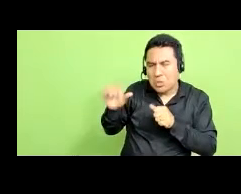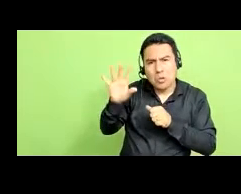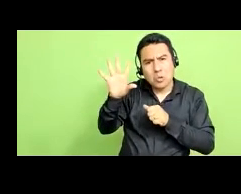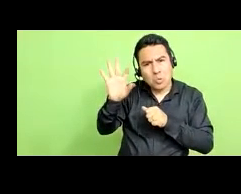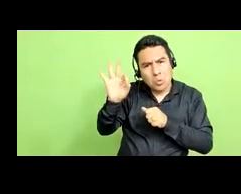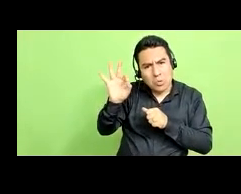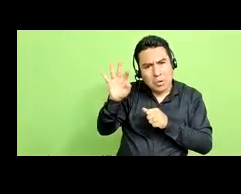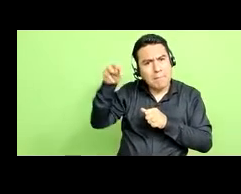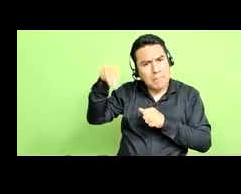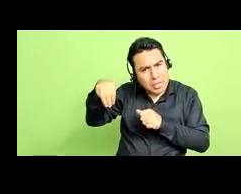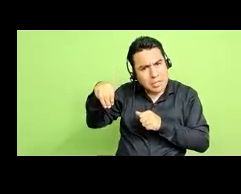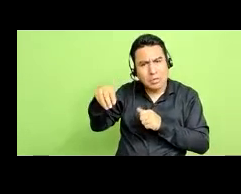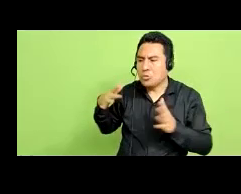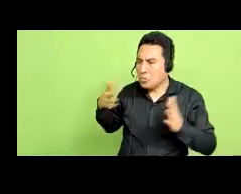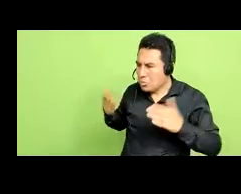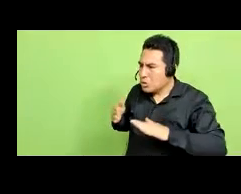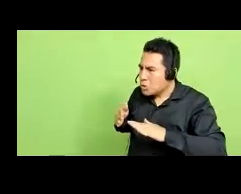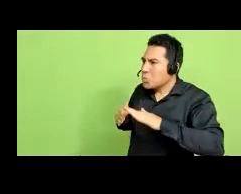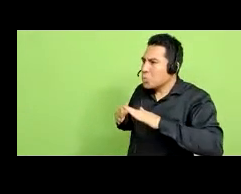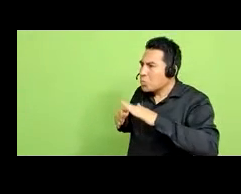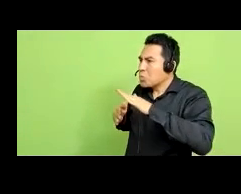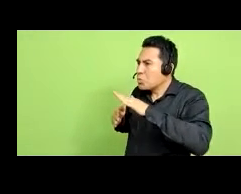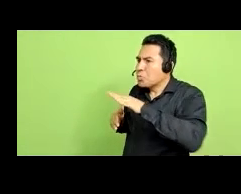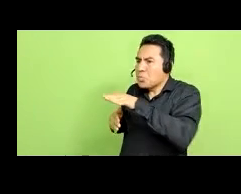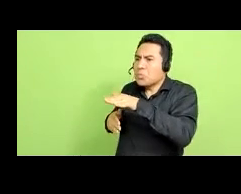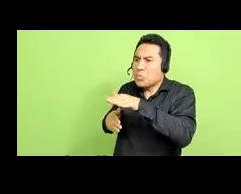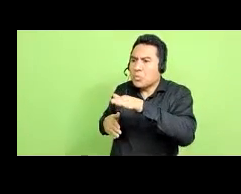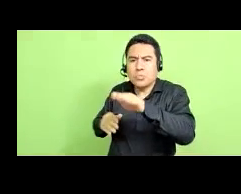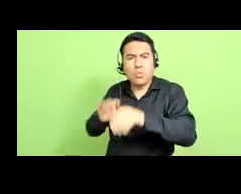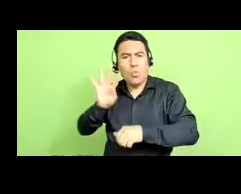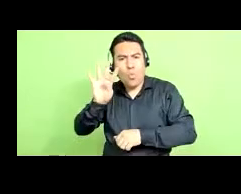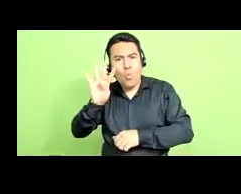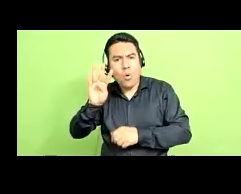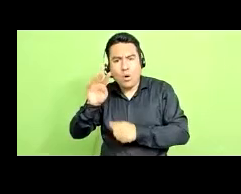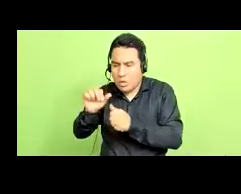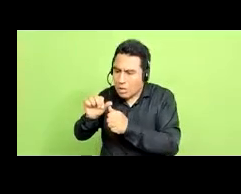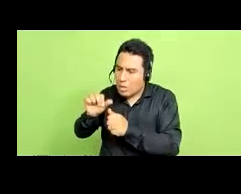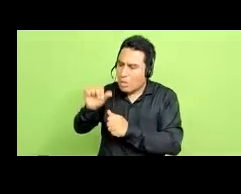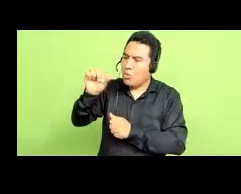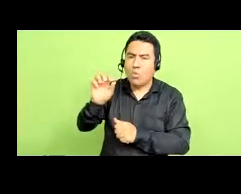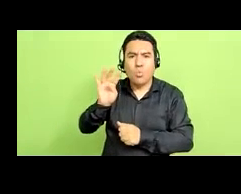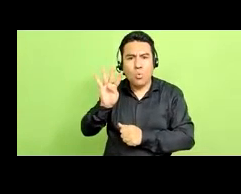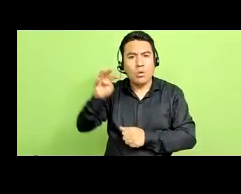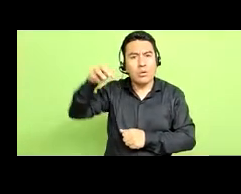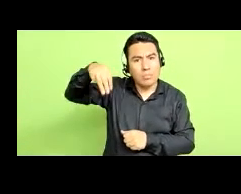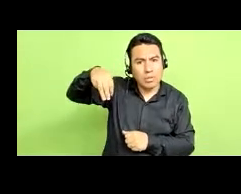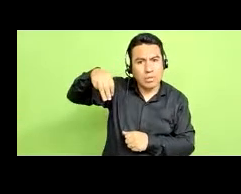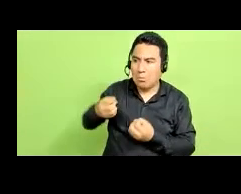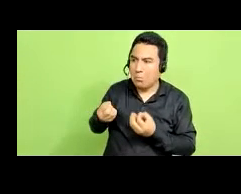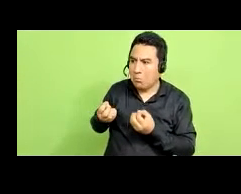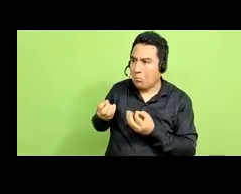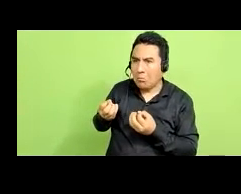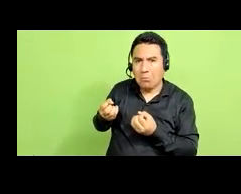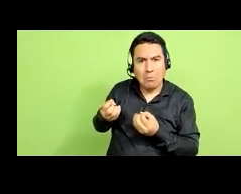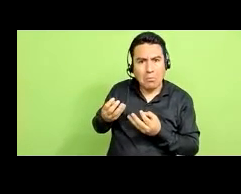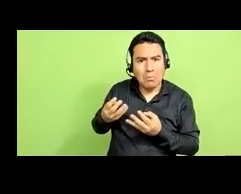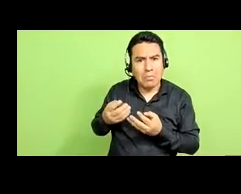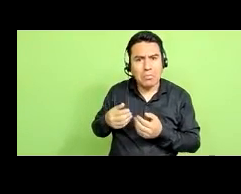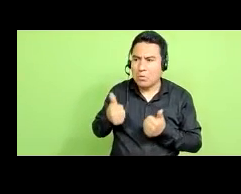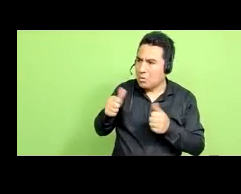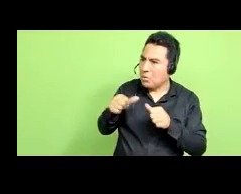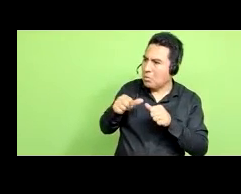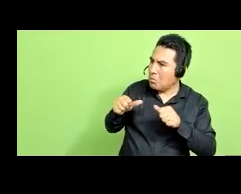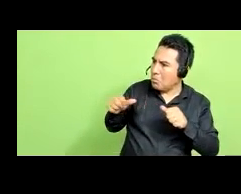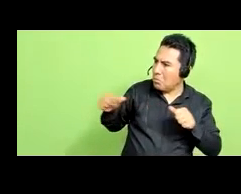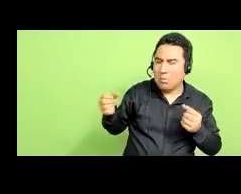pueda y puede subir hasta cuatro metros pero que la altura del puente peatonal y por el otro lado la rampa más larga yo